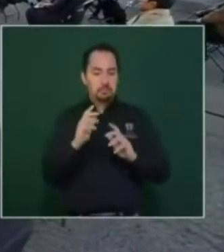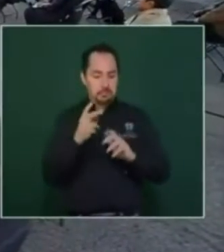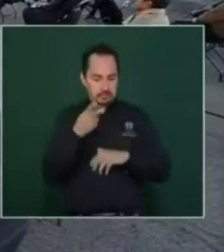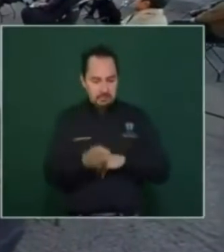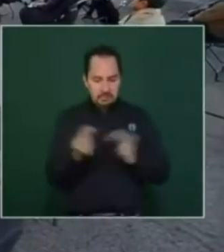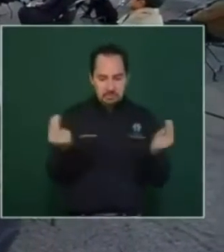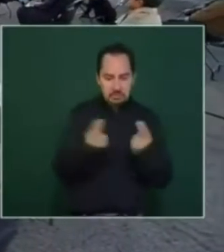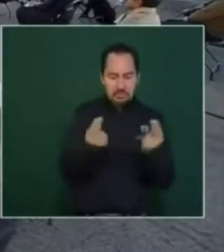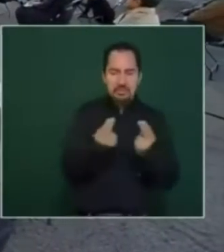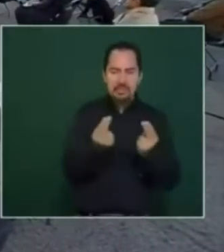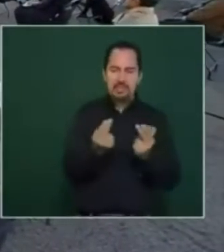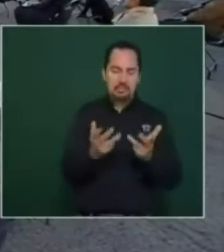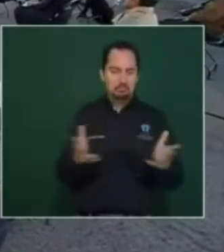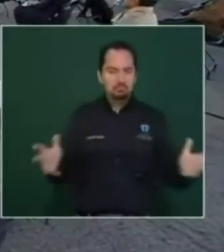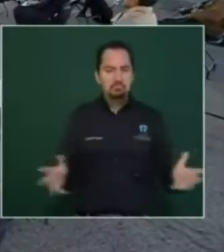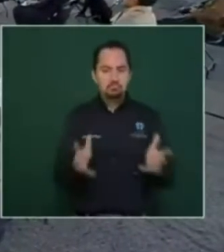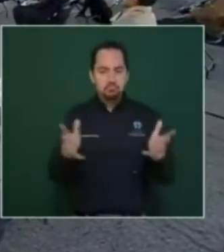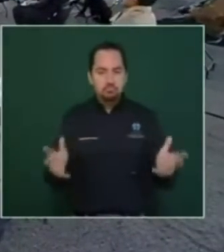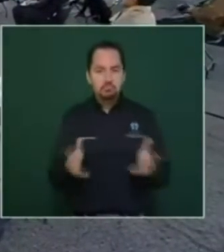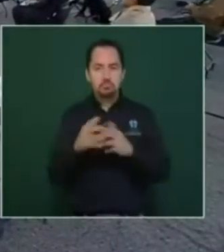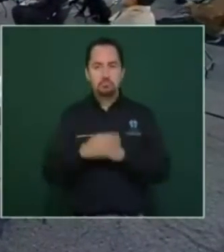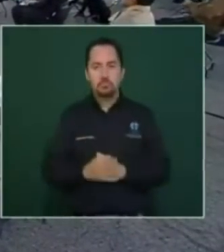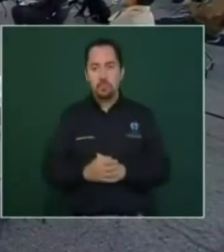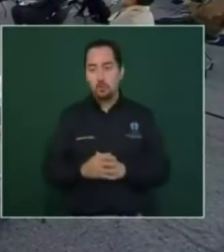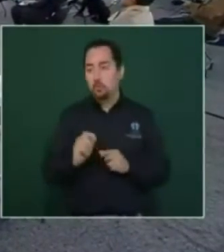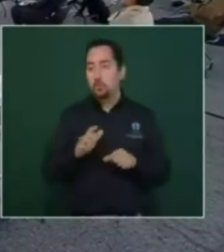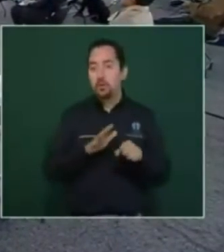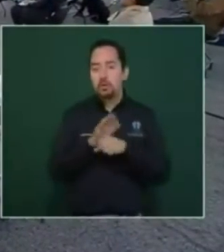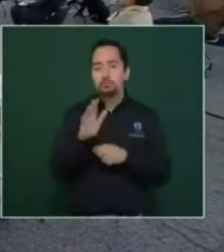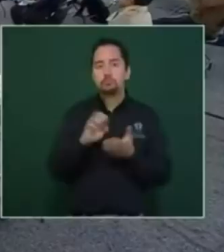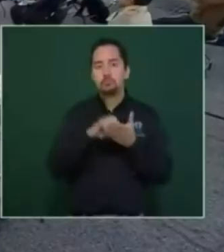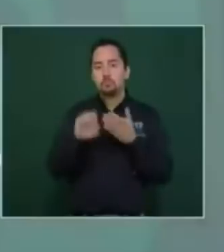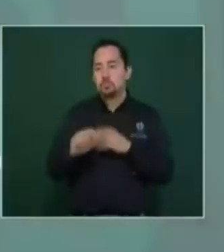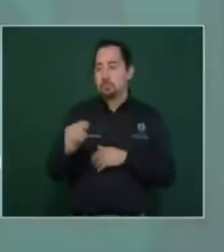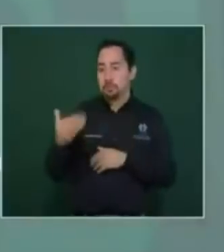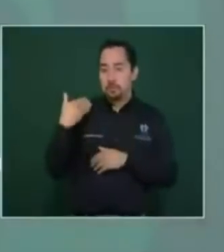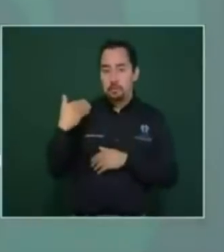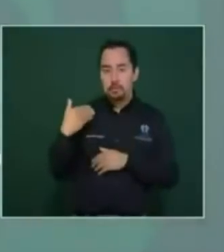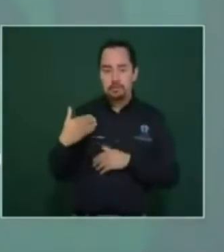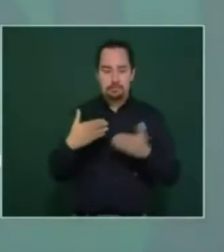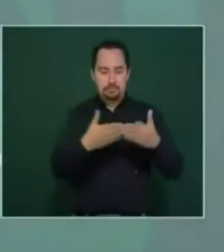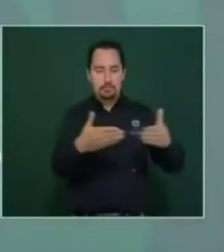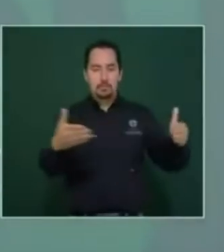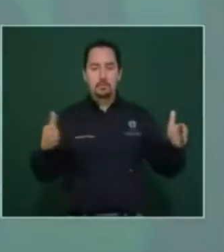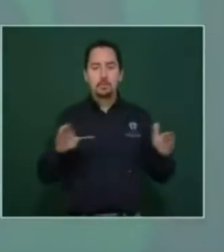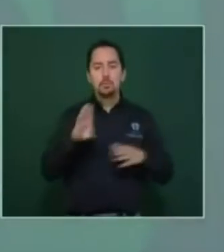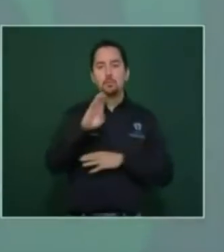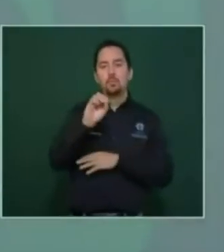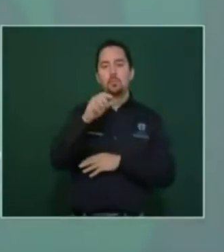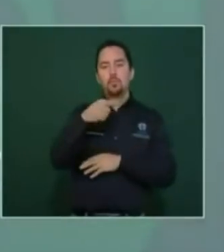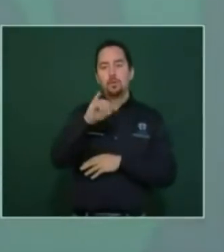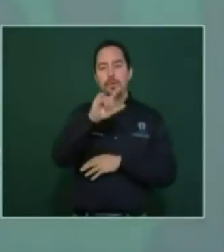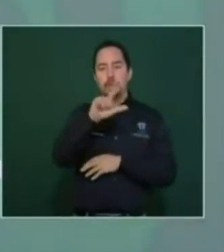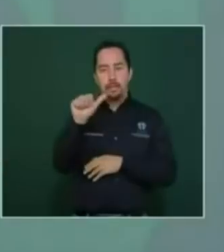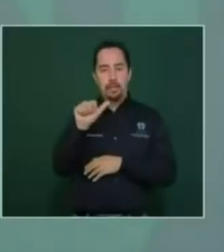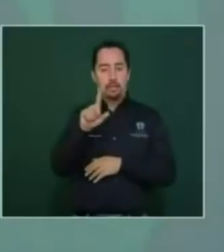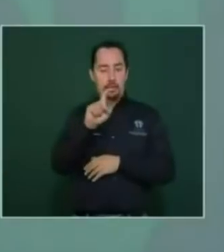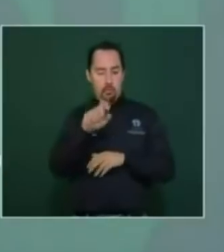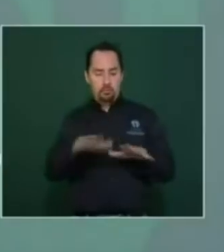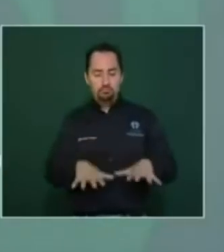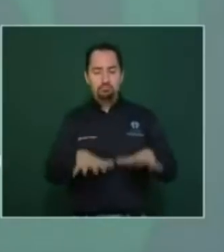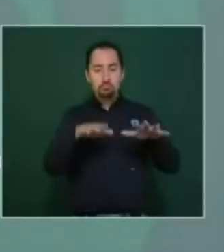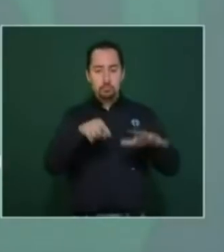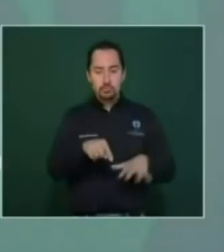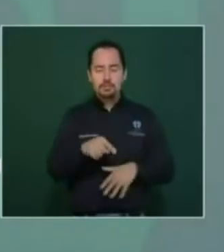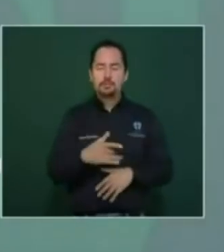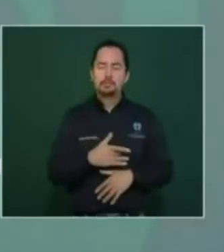ello fue el reciente acuerdo para la resolución del conflicto en la presa Boquilla, un conflicto que causó un profundo